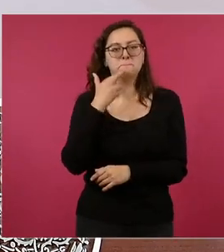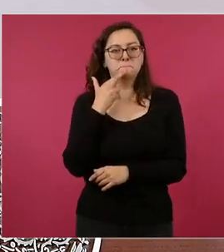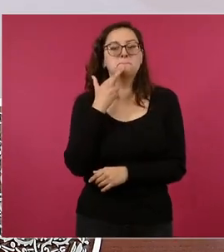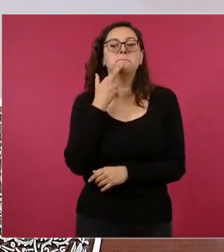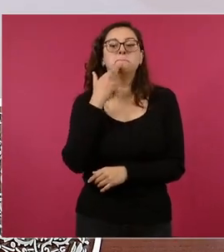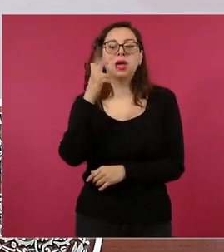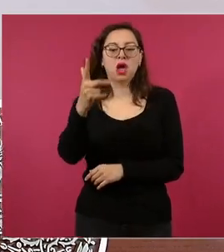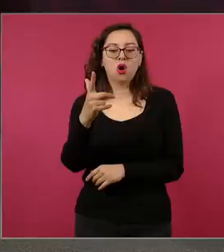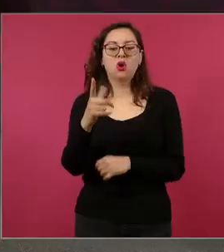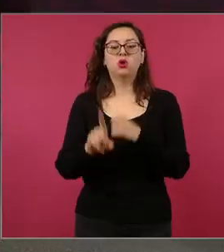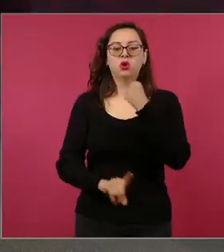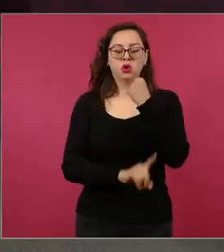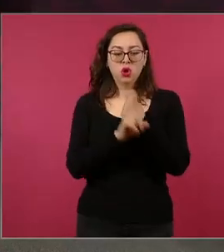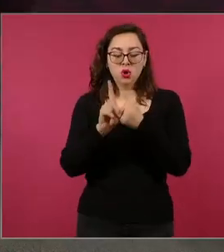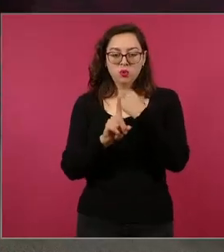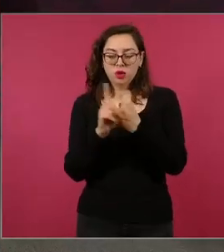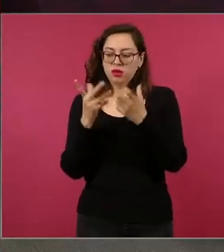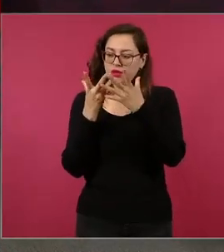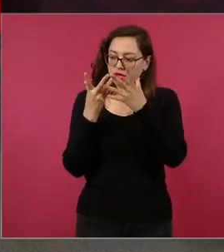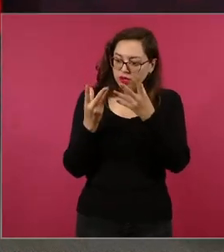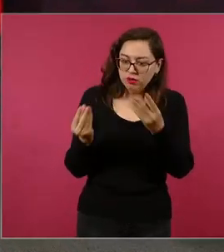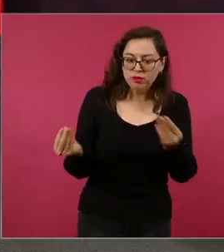buscar salidas, buscar